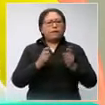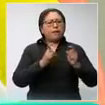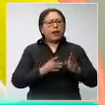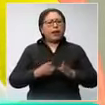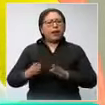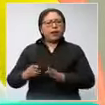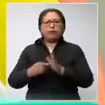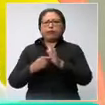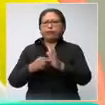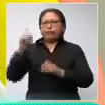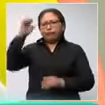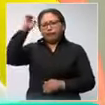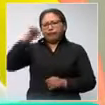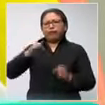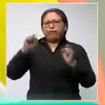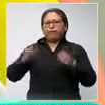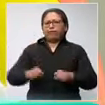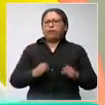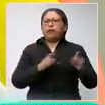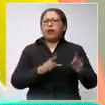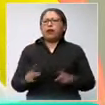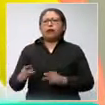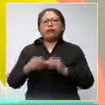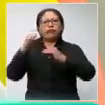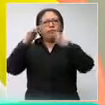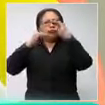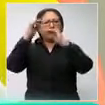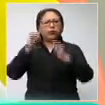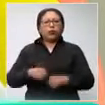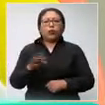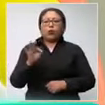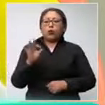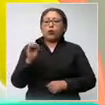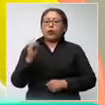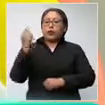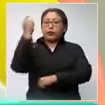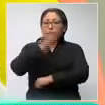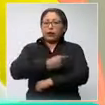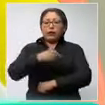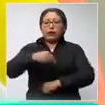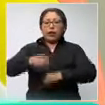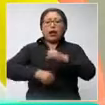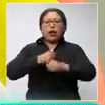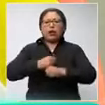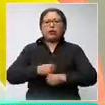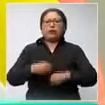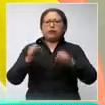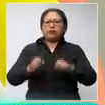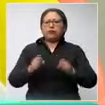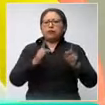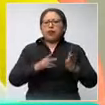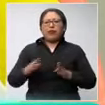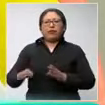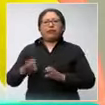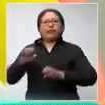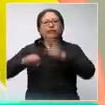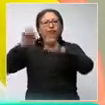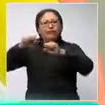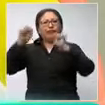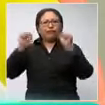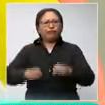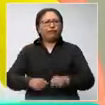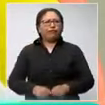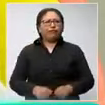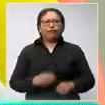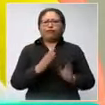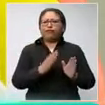Estado, necesitamos que este plan que vamos a construir en estos 90 días, este año, sea un plan serio, sea un plan estructural, sea una política de Estado